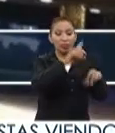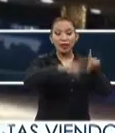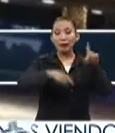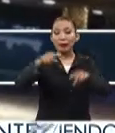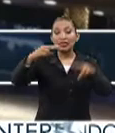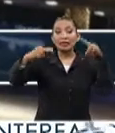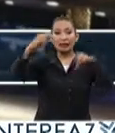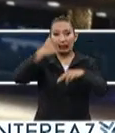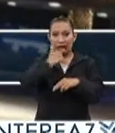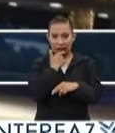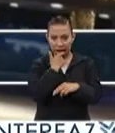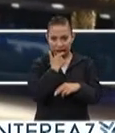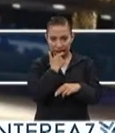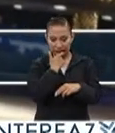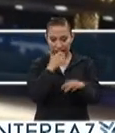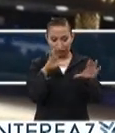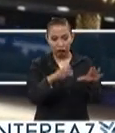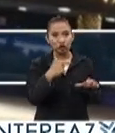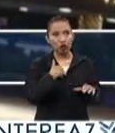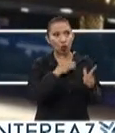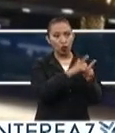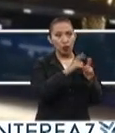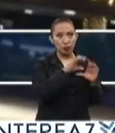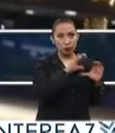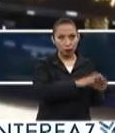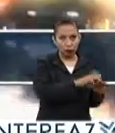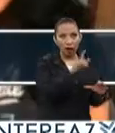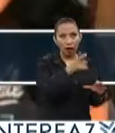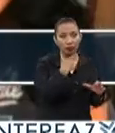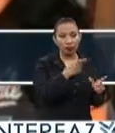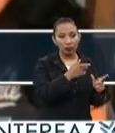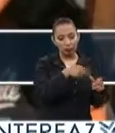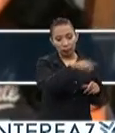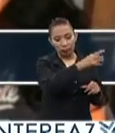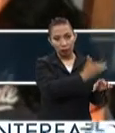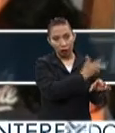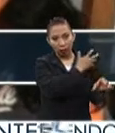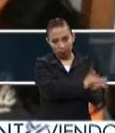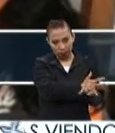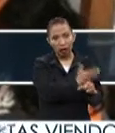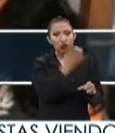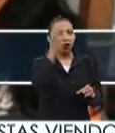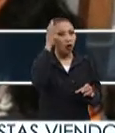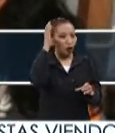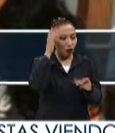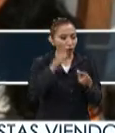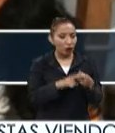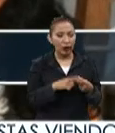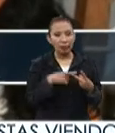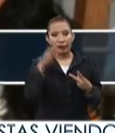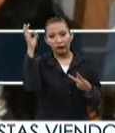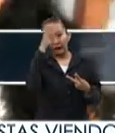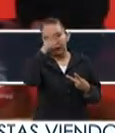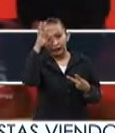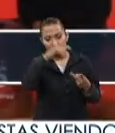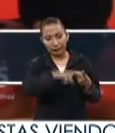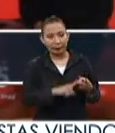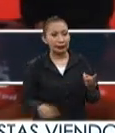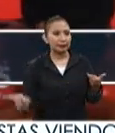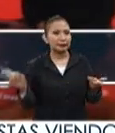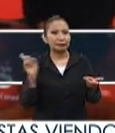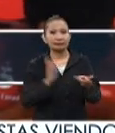de nuestro nivel de inglés. Correcto. Yo estuve en un grupo en el cual me tocaron también compañeros coreanos,